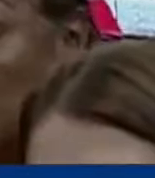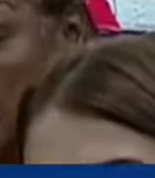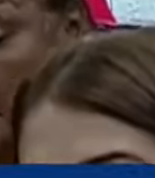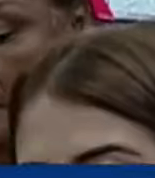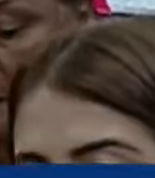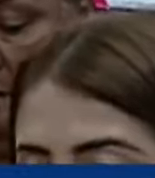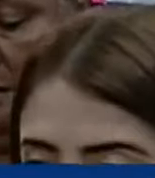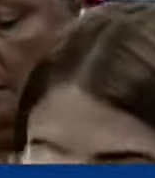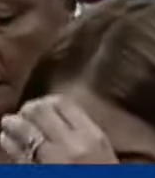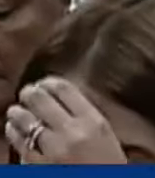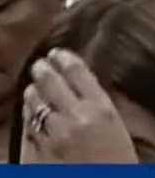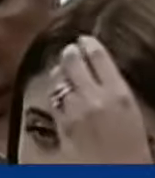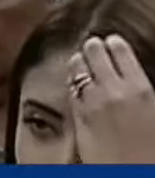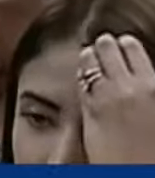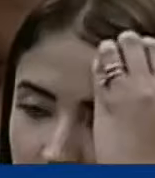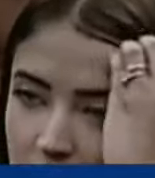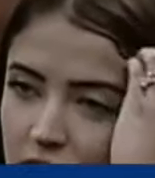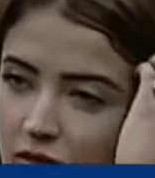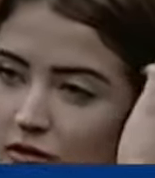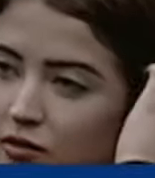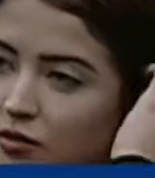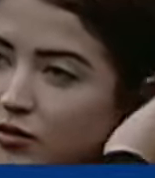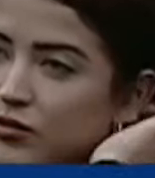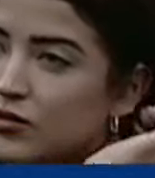siempre en nombre de un proceso histórico.